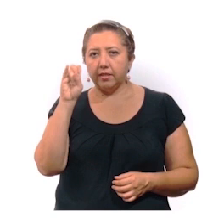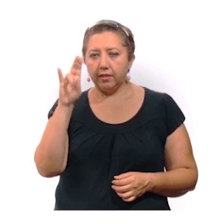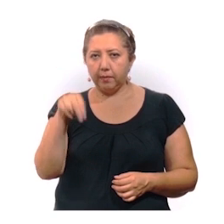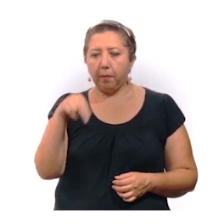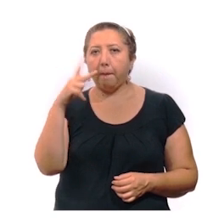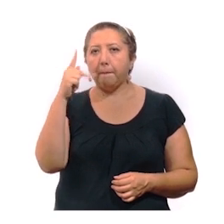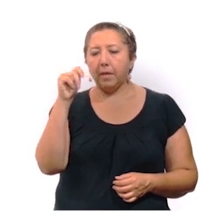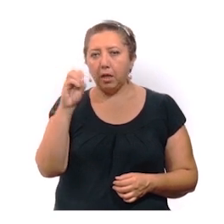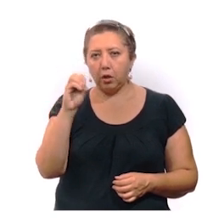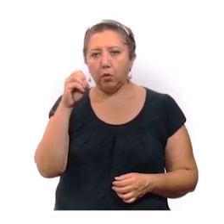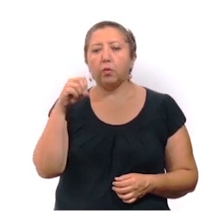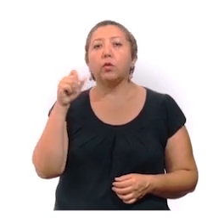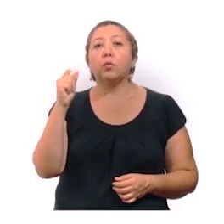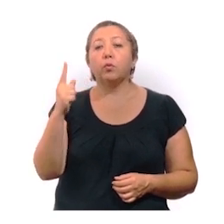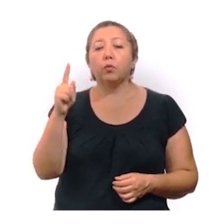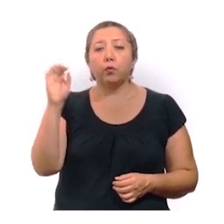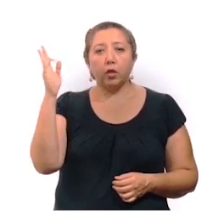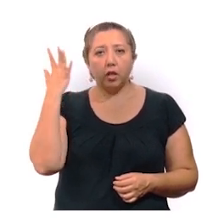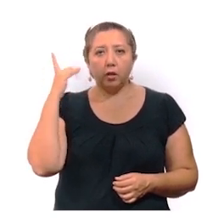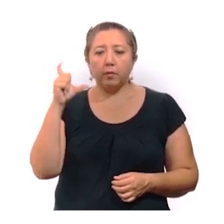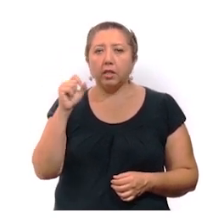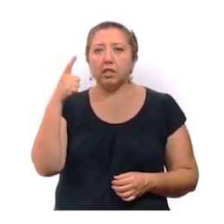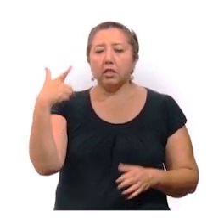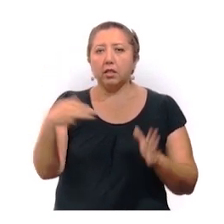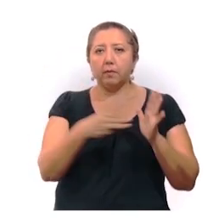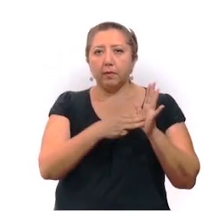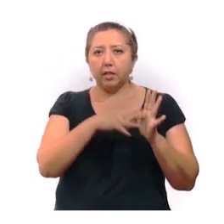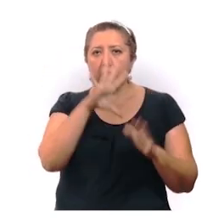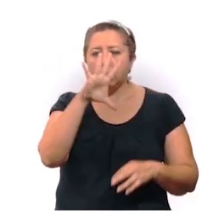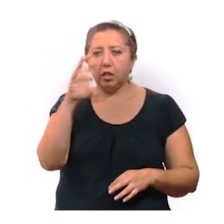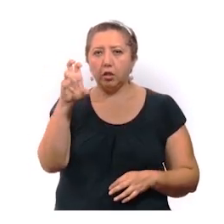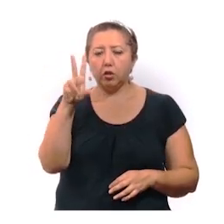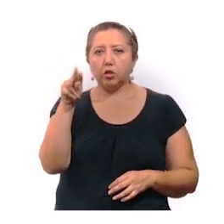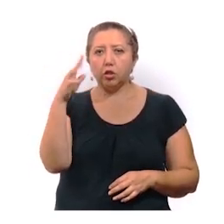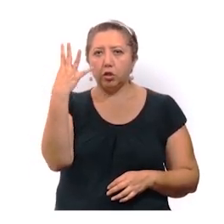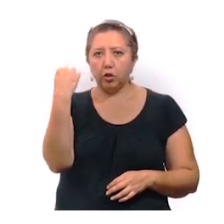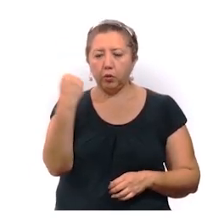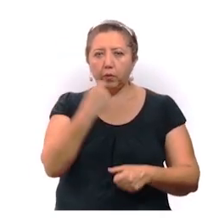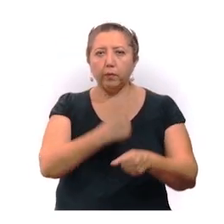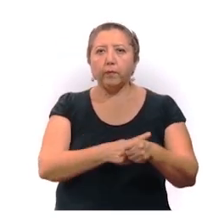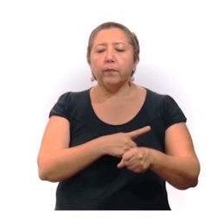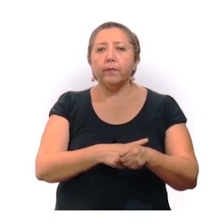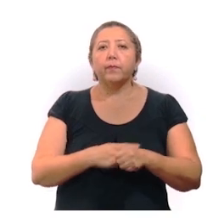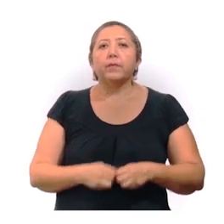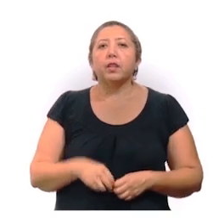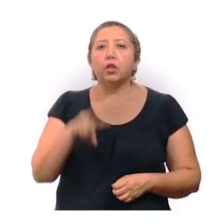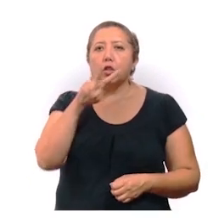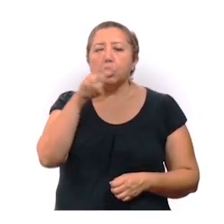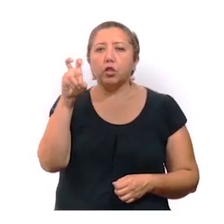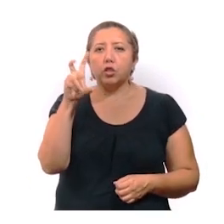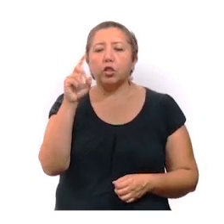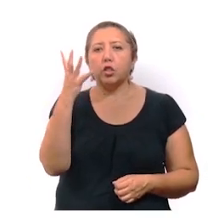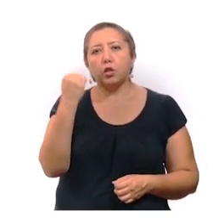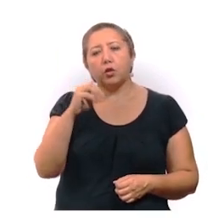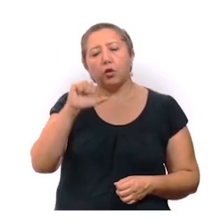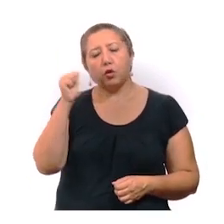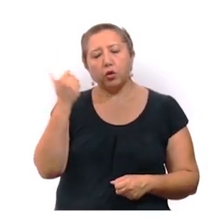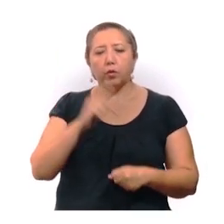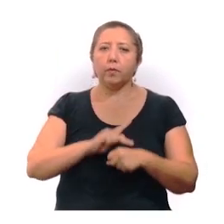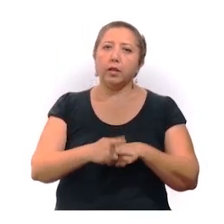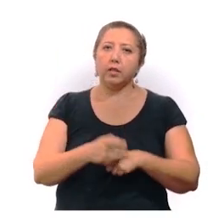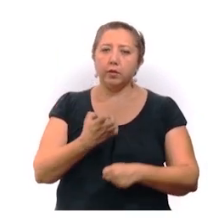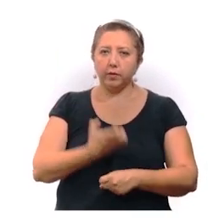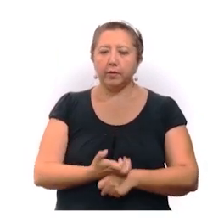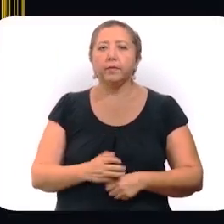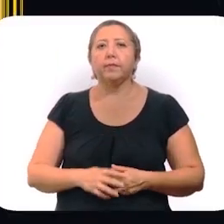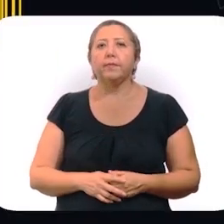y uno foráneo de los 27 mil 589 casos positivos 239 son de otro país